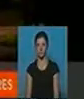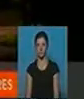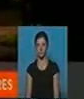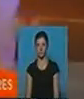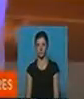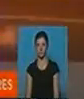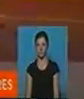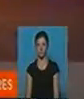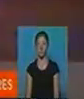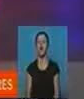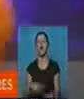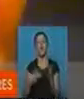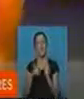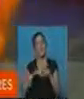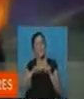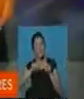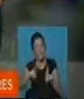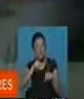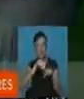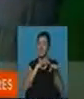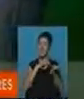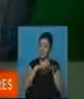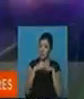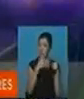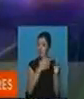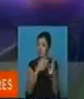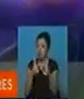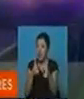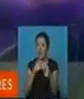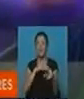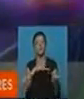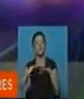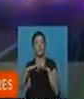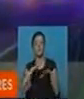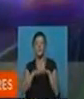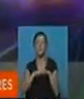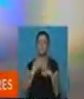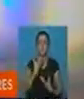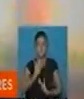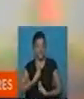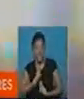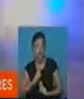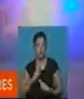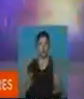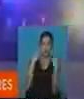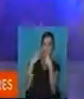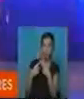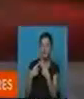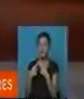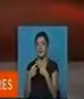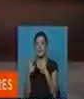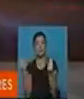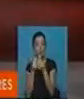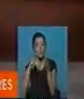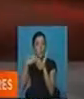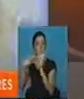Pero a la vez, lo ocurrido en Orlando se ha convertido en un hecho en el que convergen los temores, las controversias y los mayores